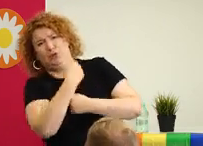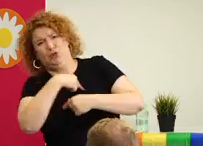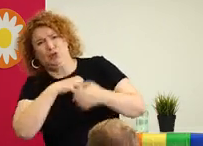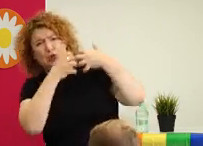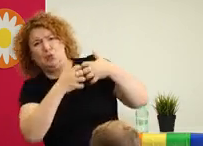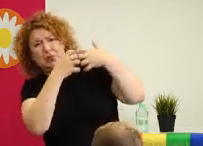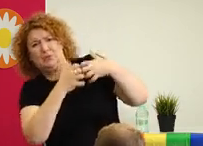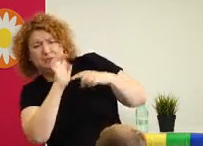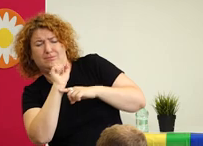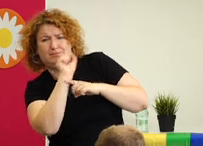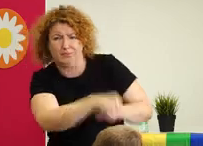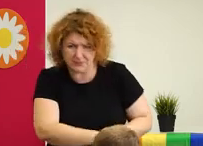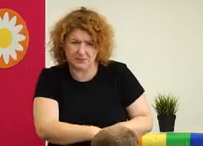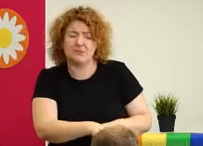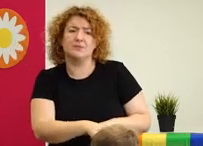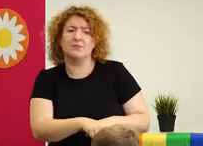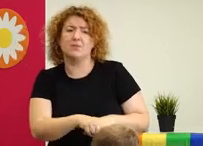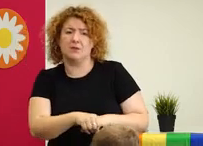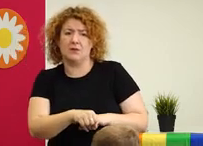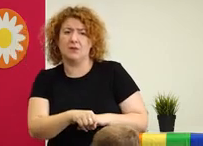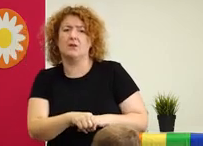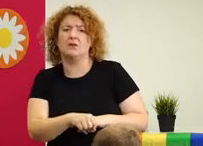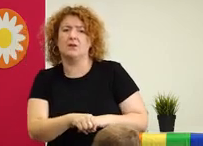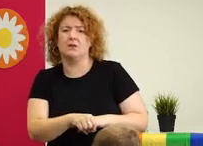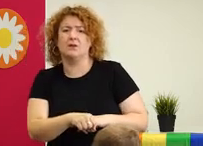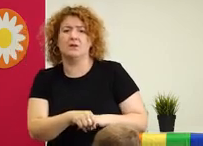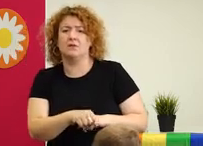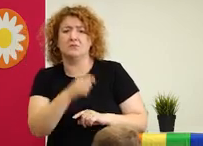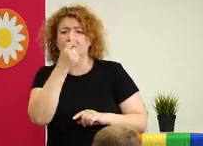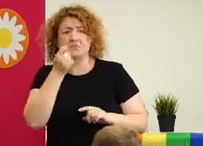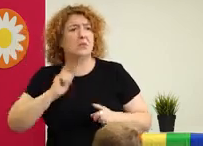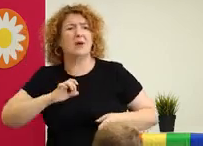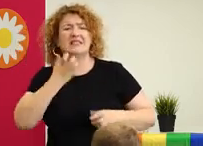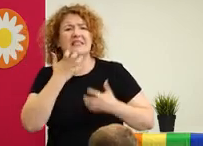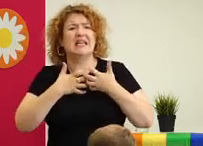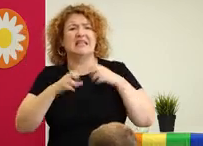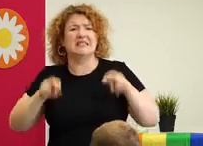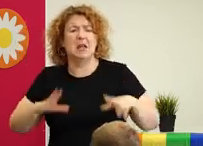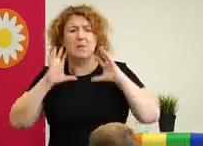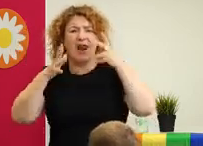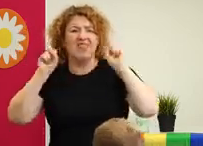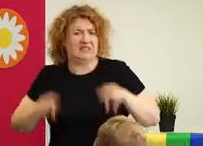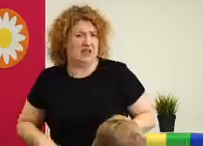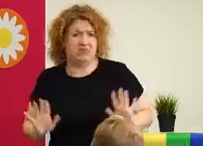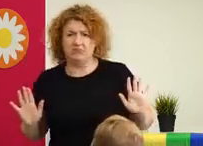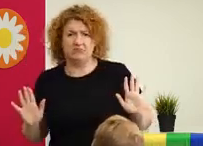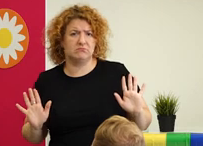guerra cultural a nivel mundial, sin el ejercicio ni de la fuerza ni de la violencia.